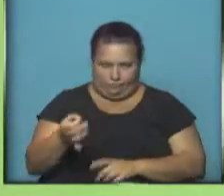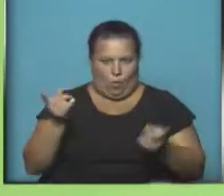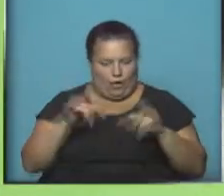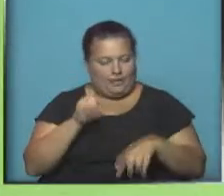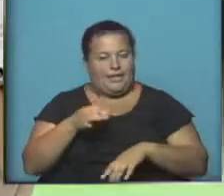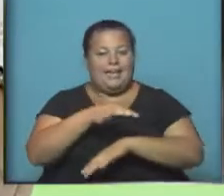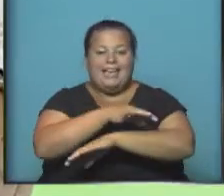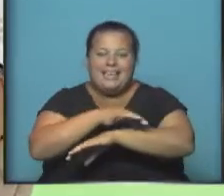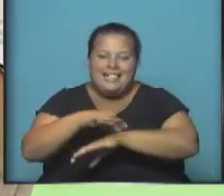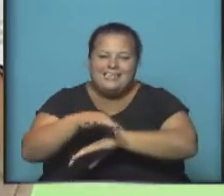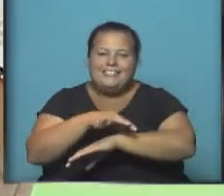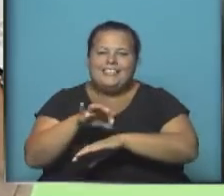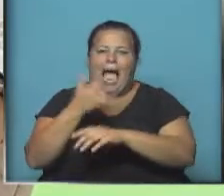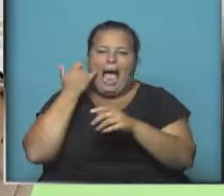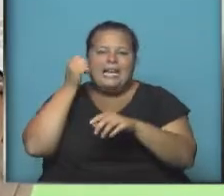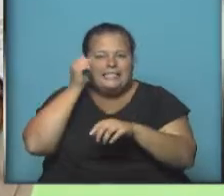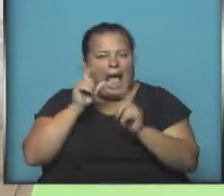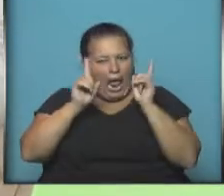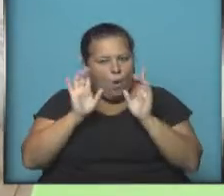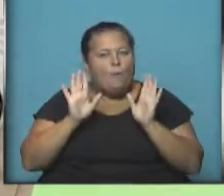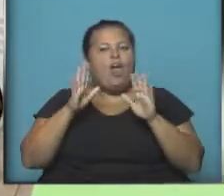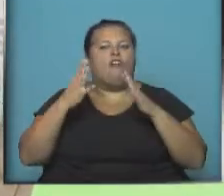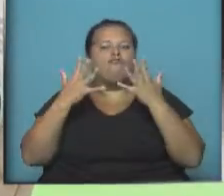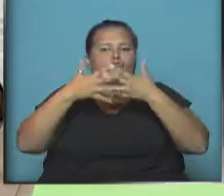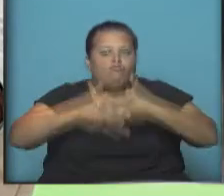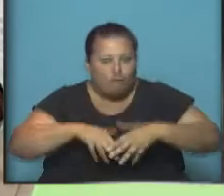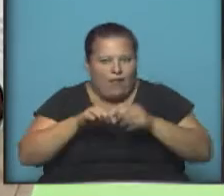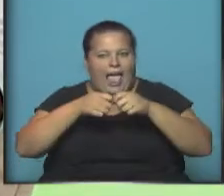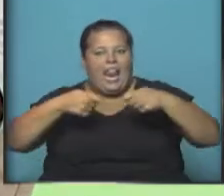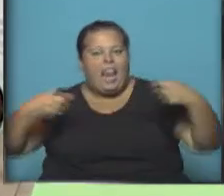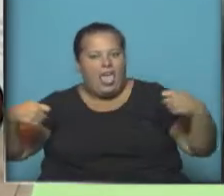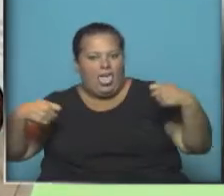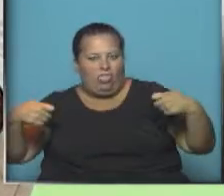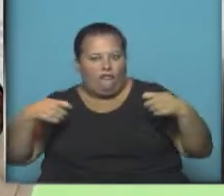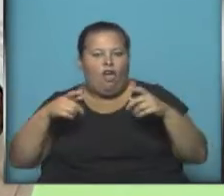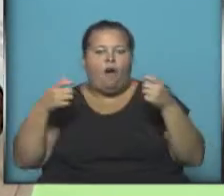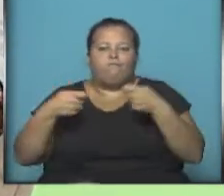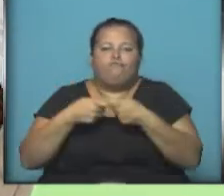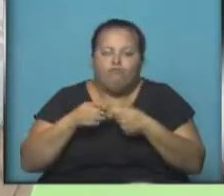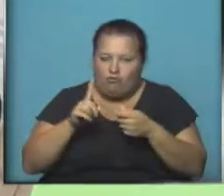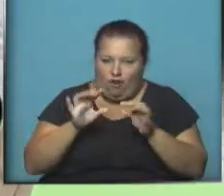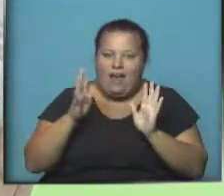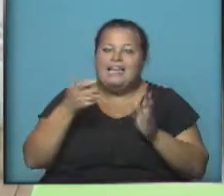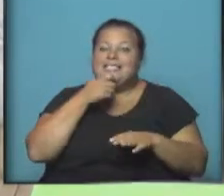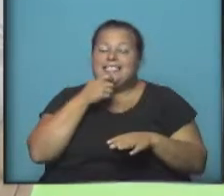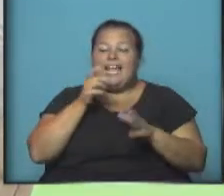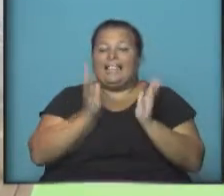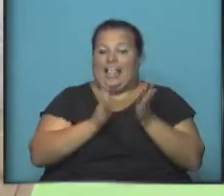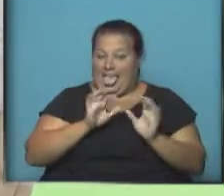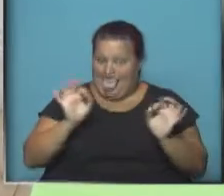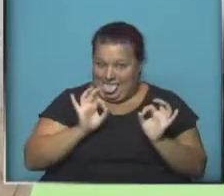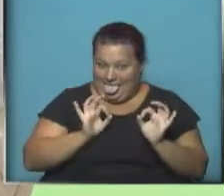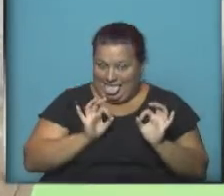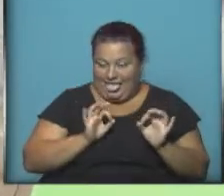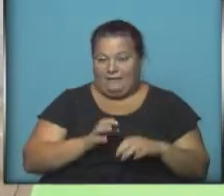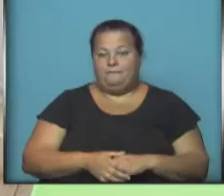Los ligamentos cicatrizan muchas veces, pero cicatrizan elongados, estirados. Entonces, ¿siempre es así? Cuando uno no lo trata y